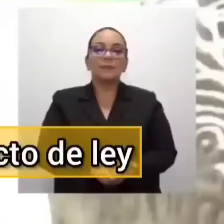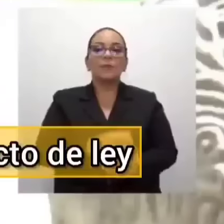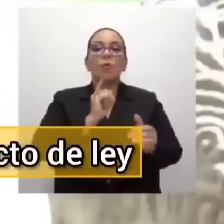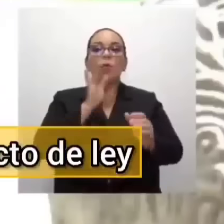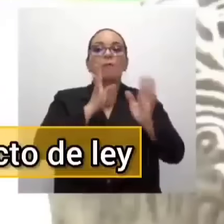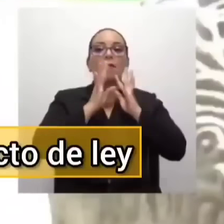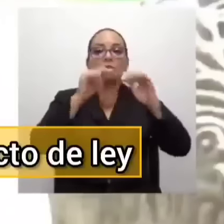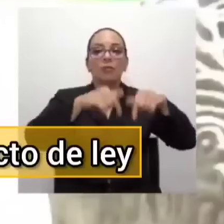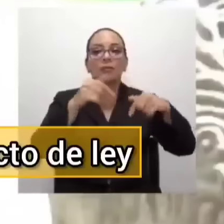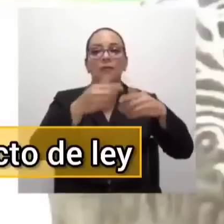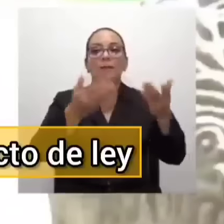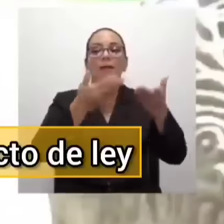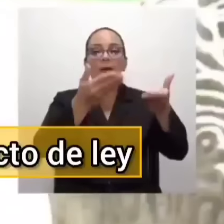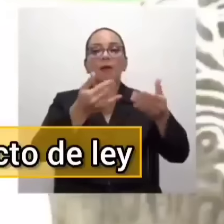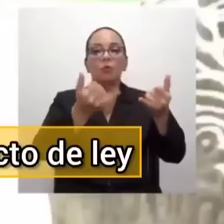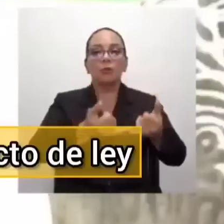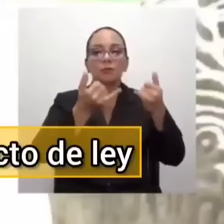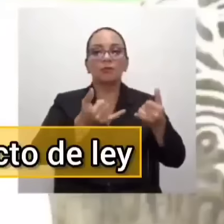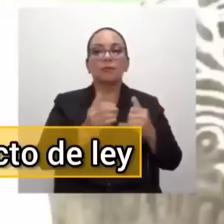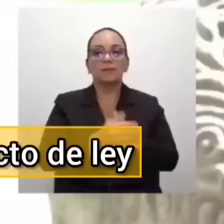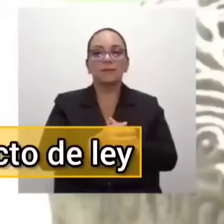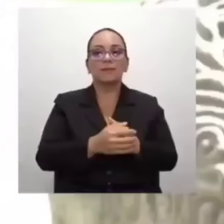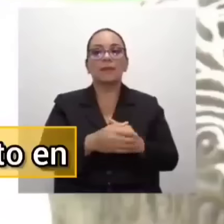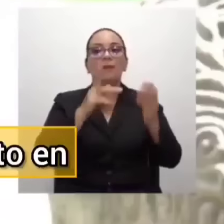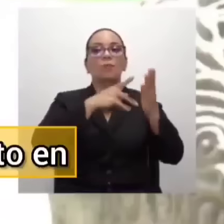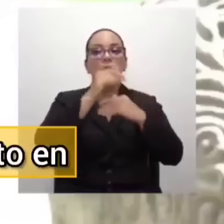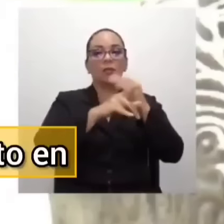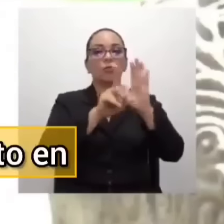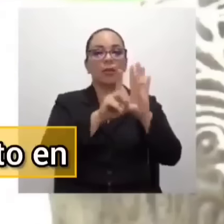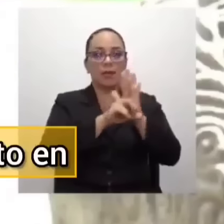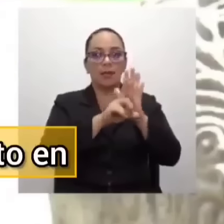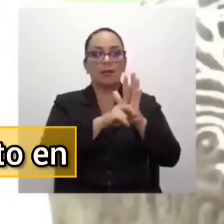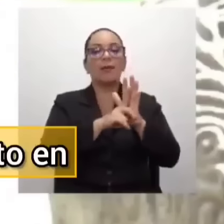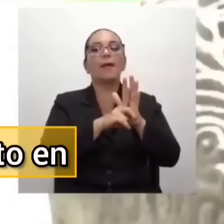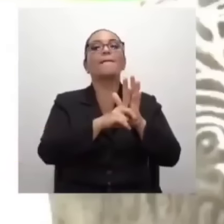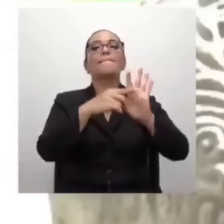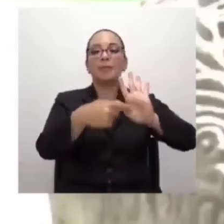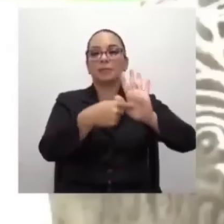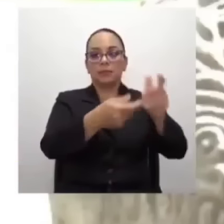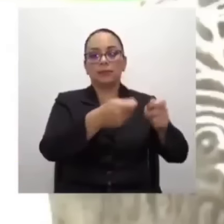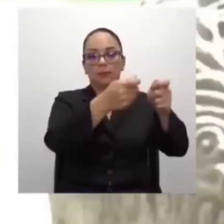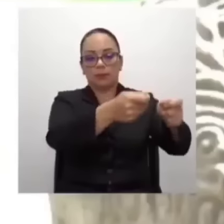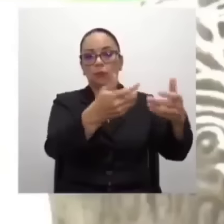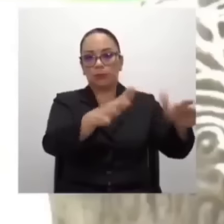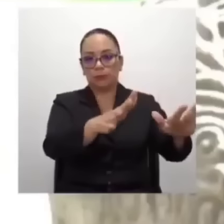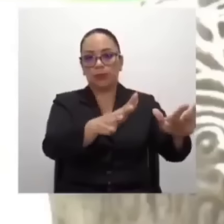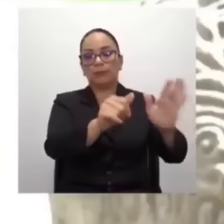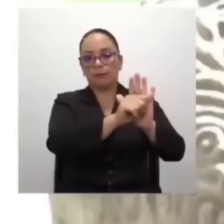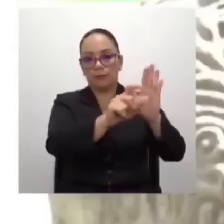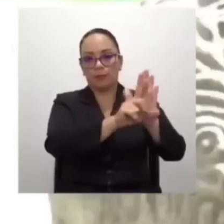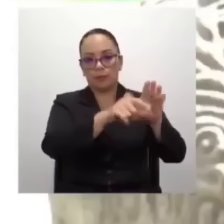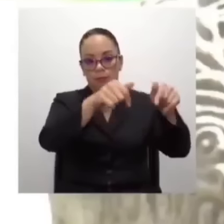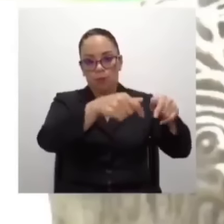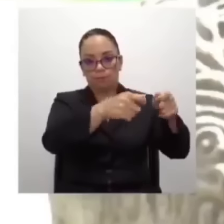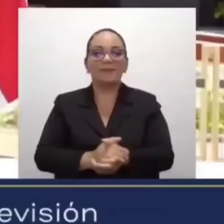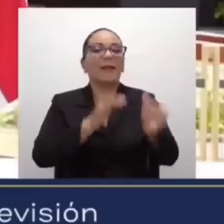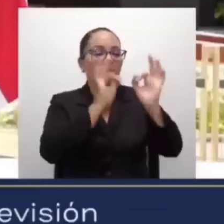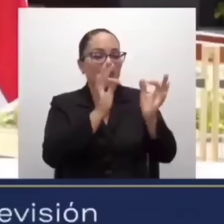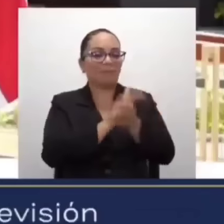para darles una actualización sobre un proyecto de ley que se está presentando en este momento en la Asamblea Legislativa, que viene